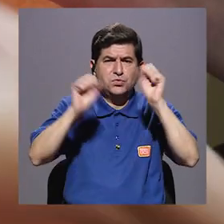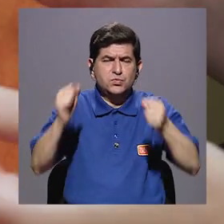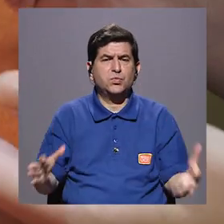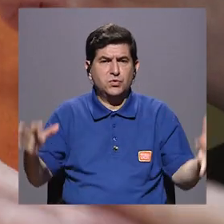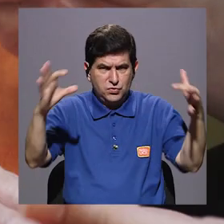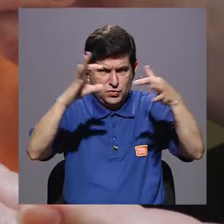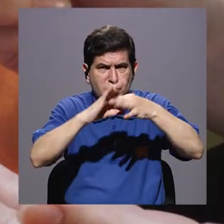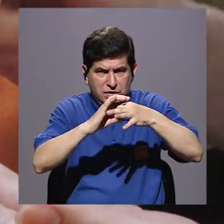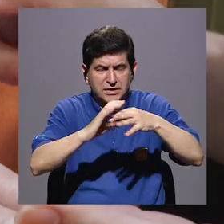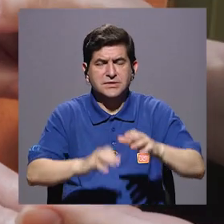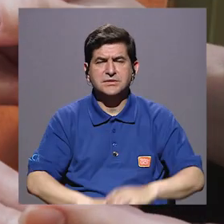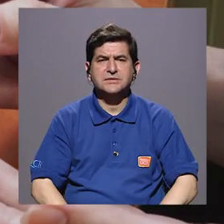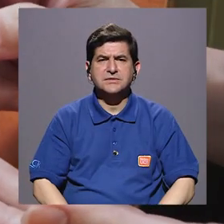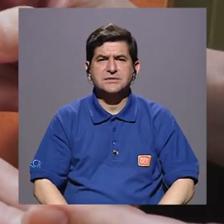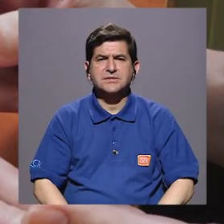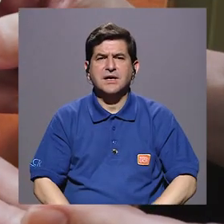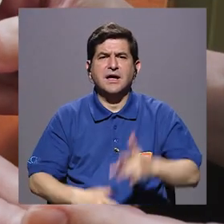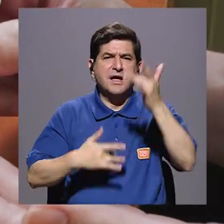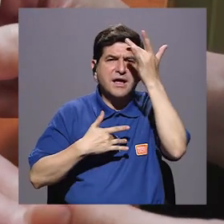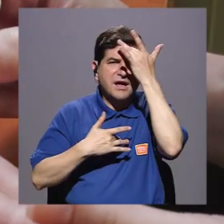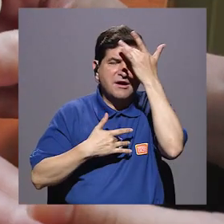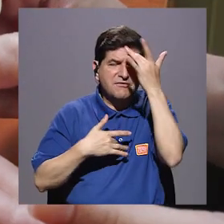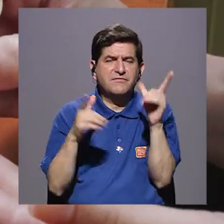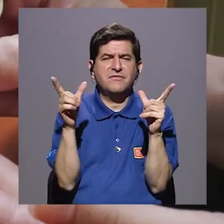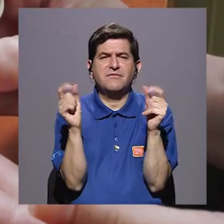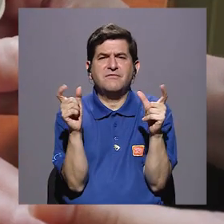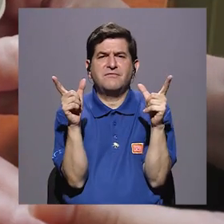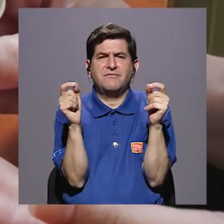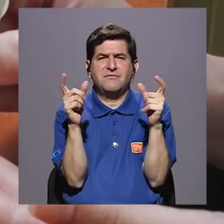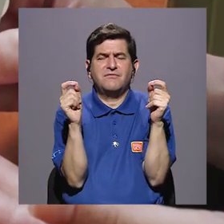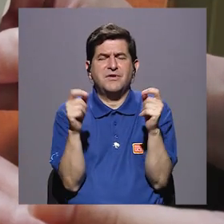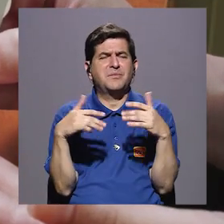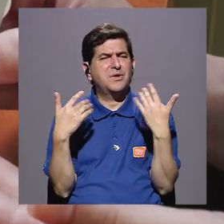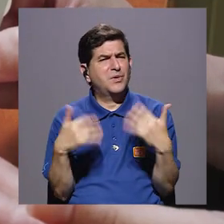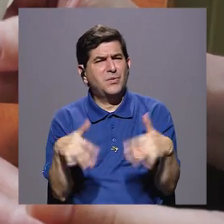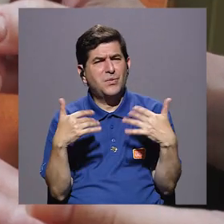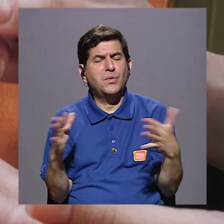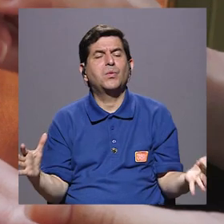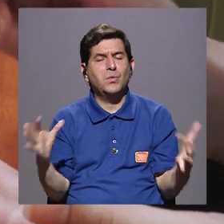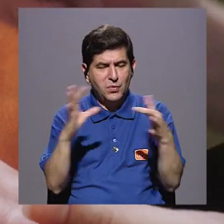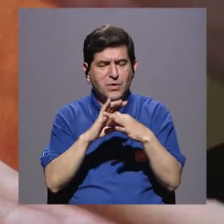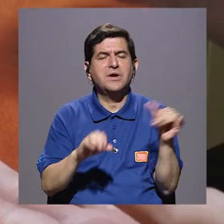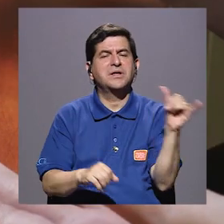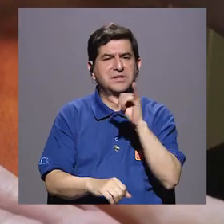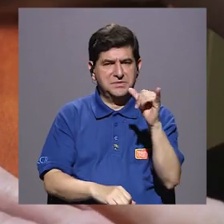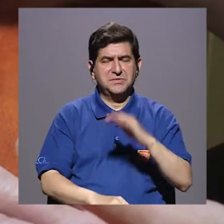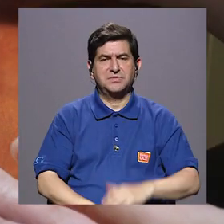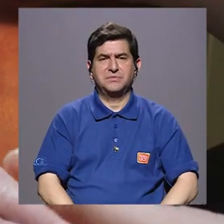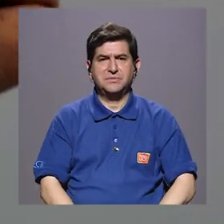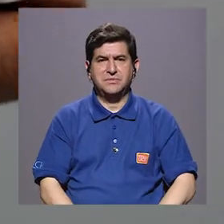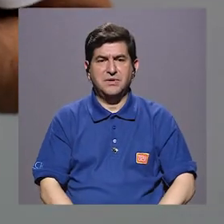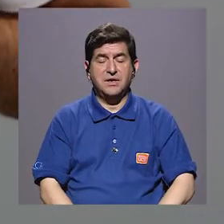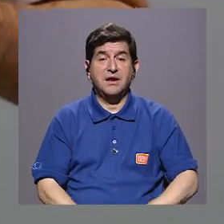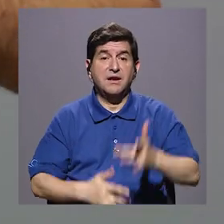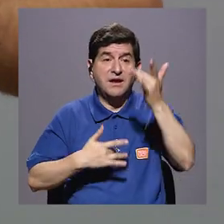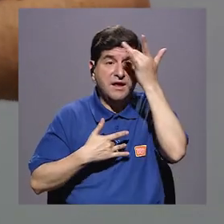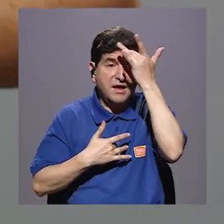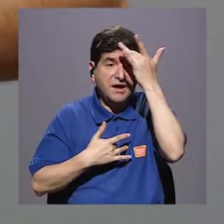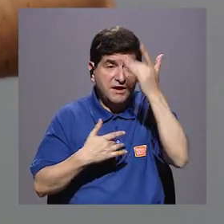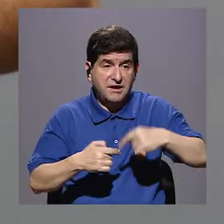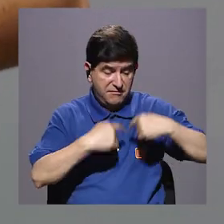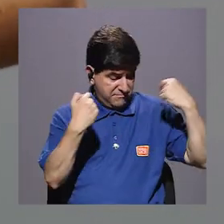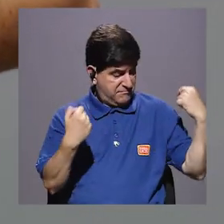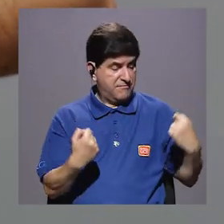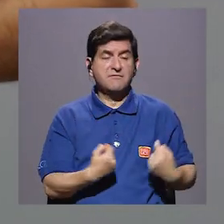puede asociar a sarcopenia, las enfermedades como el cáncer que son muy desgastantes se pueden asociar a sarcopenia, las enfermedades